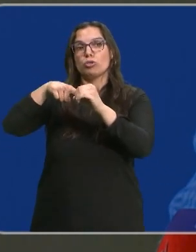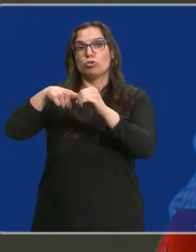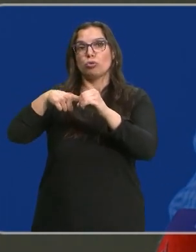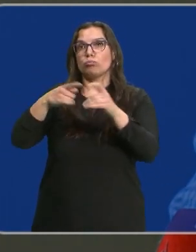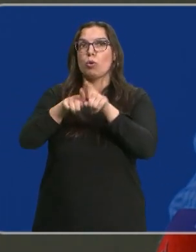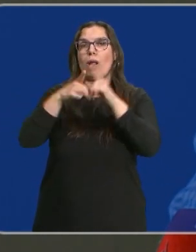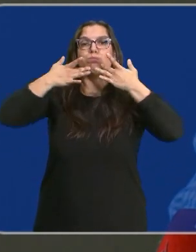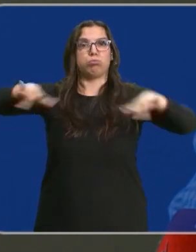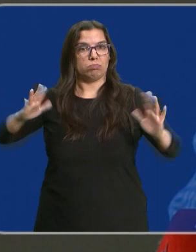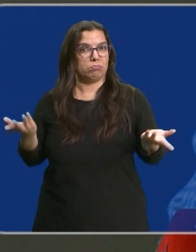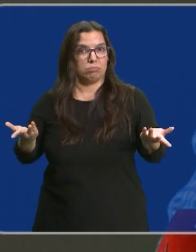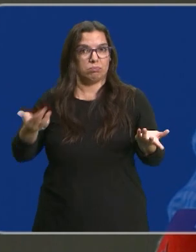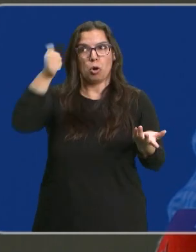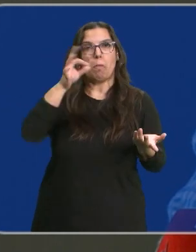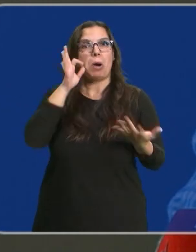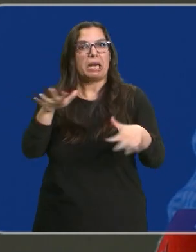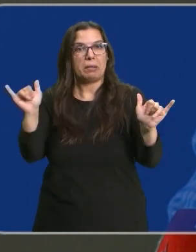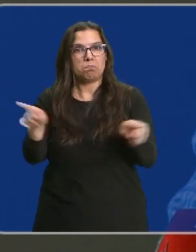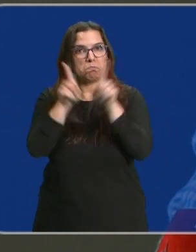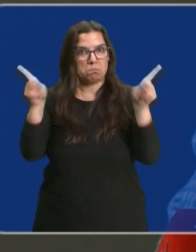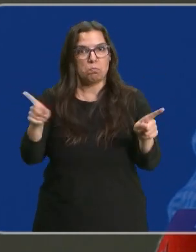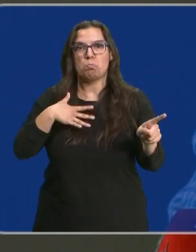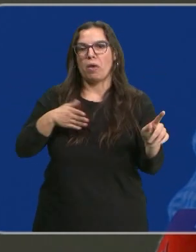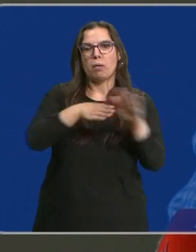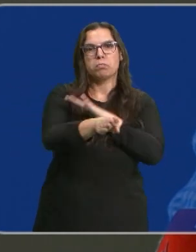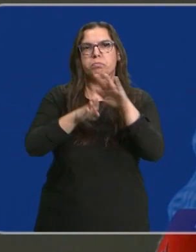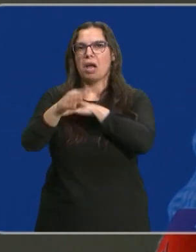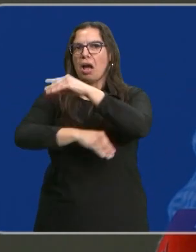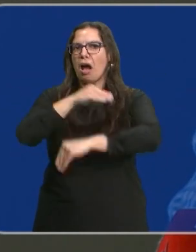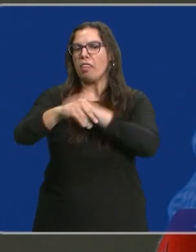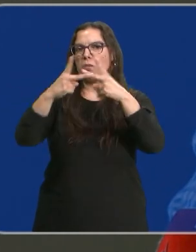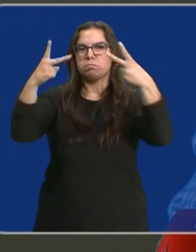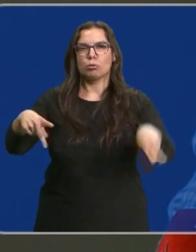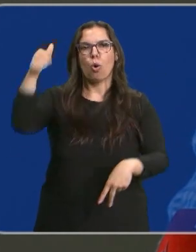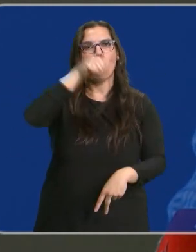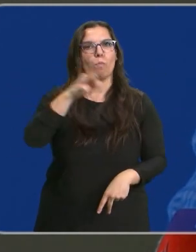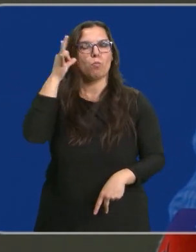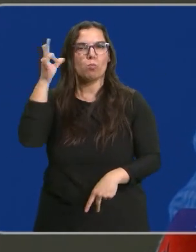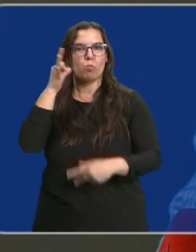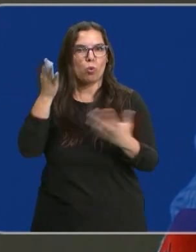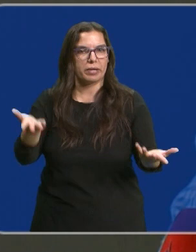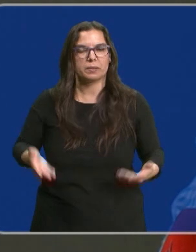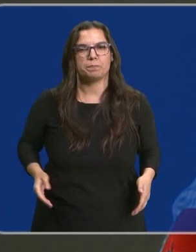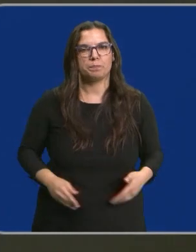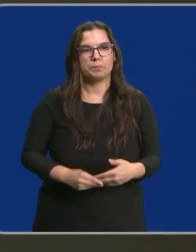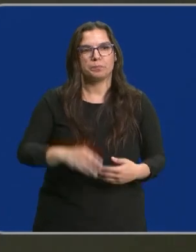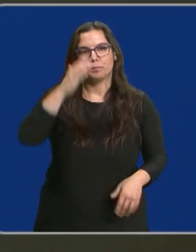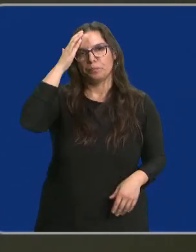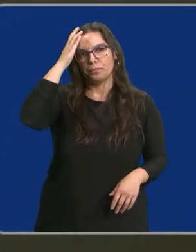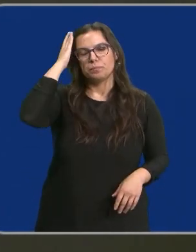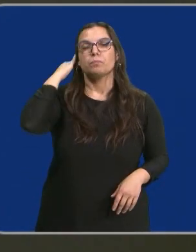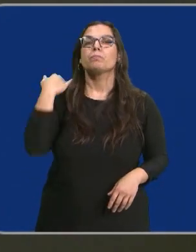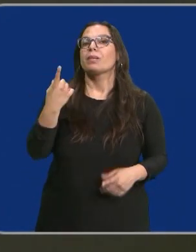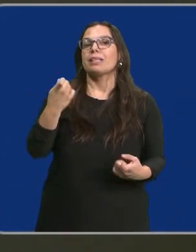neutros, por decirlo de alguna manera, que puedan acceder o que los puedan realizar igualmente los hombres que las mujeres. ¿En qué